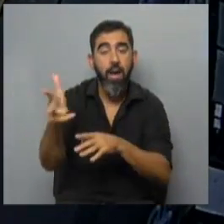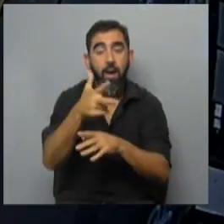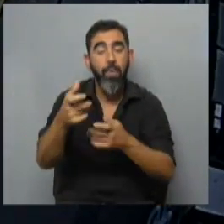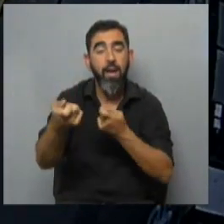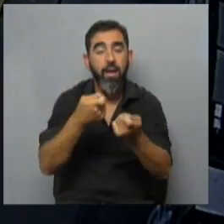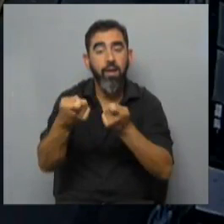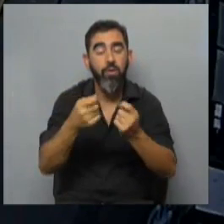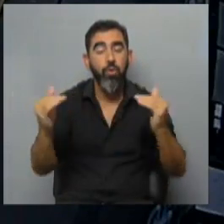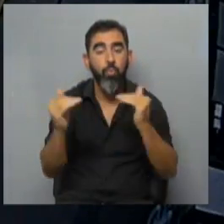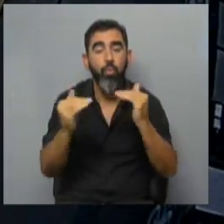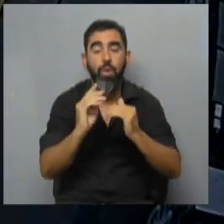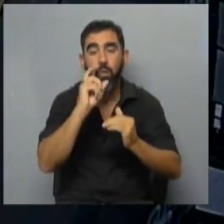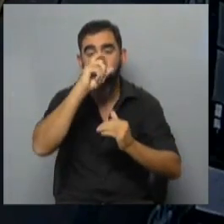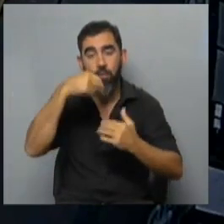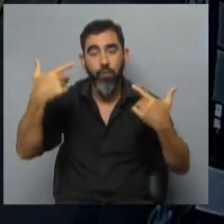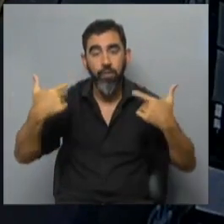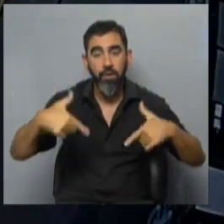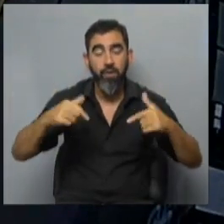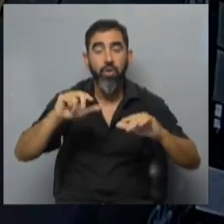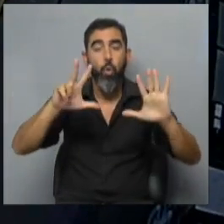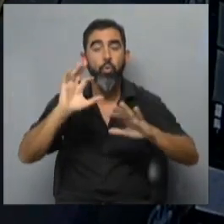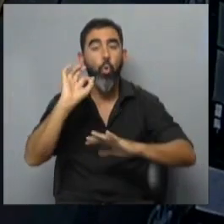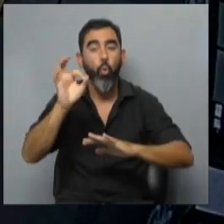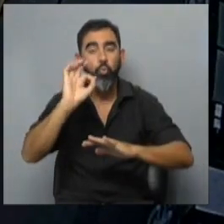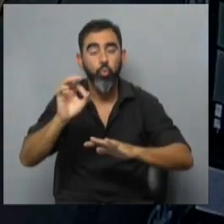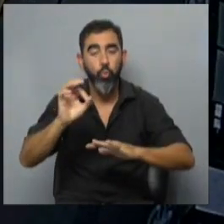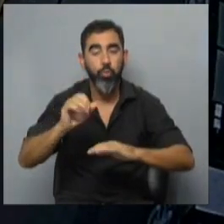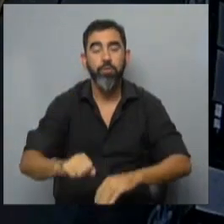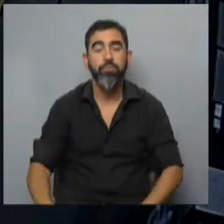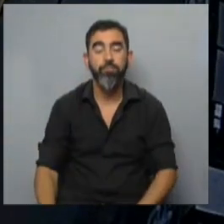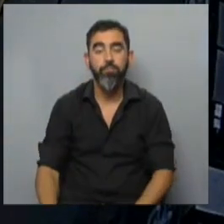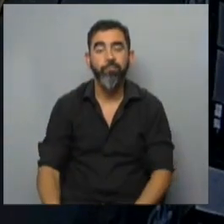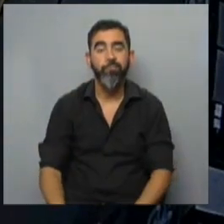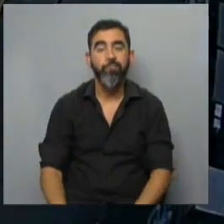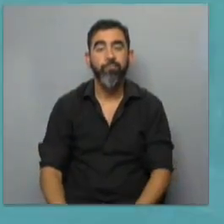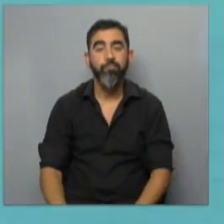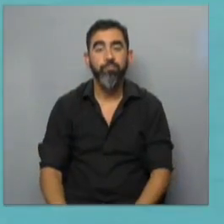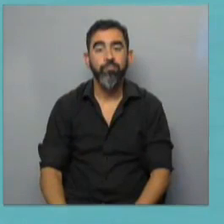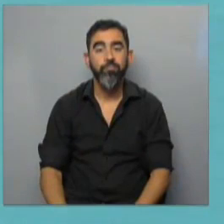del centro de gestión de movilidad de la intendencia que están en 8 de octubre y avelina o miranda